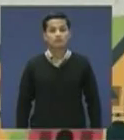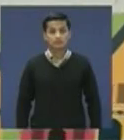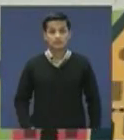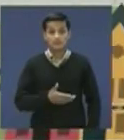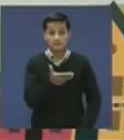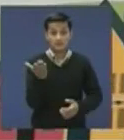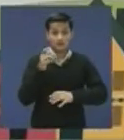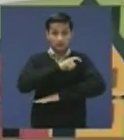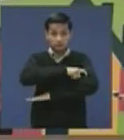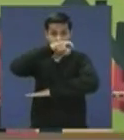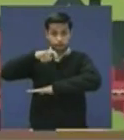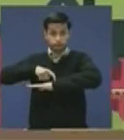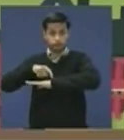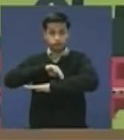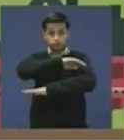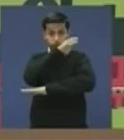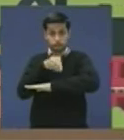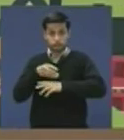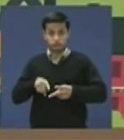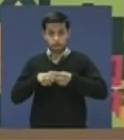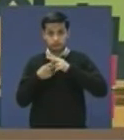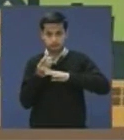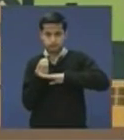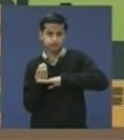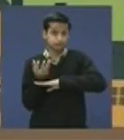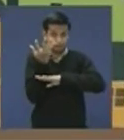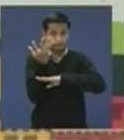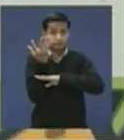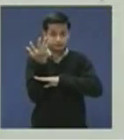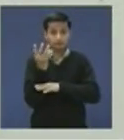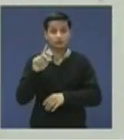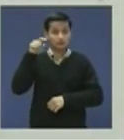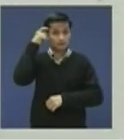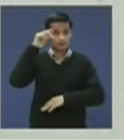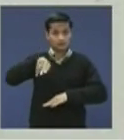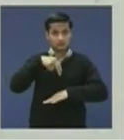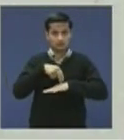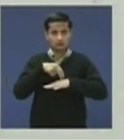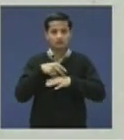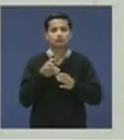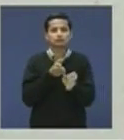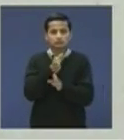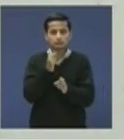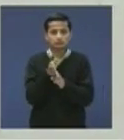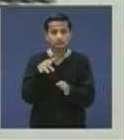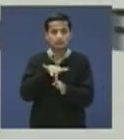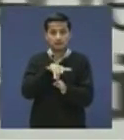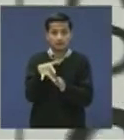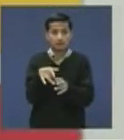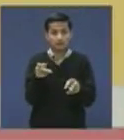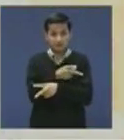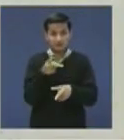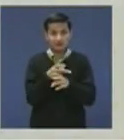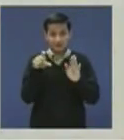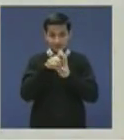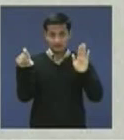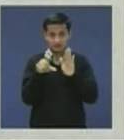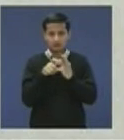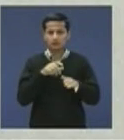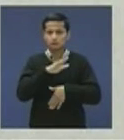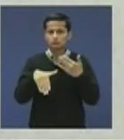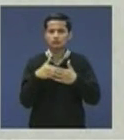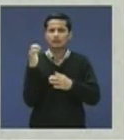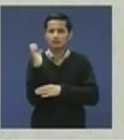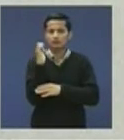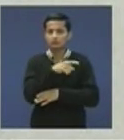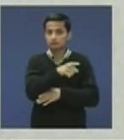ante la actividad del volcán cotopaxi el gobierno nacional a través de la secretaría de gestión de riesgos ha definido medidas preventivas claves